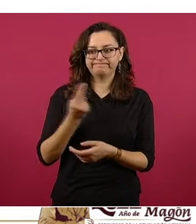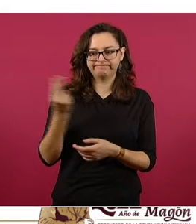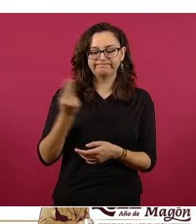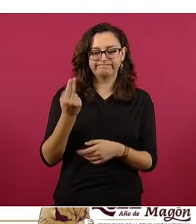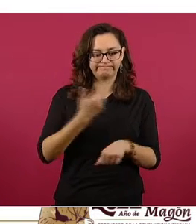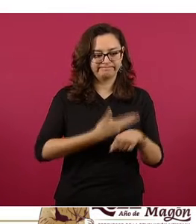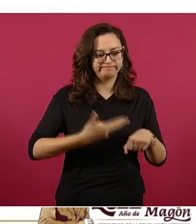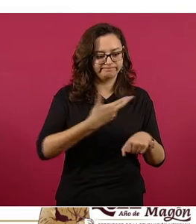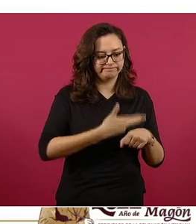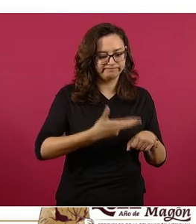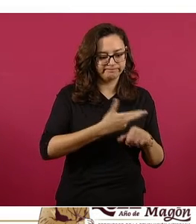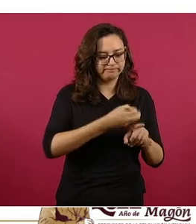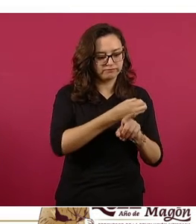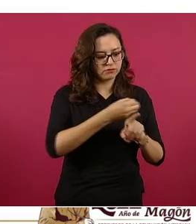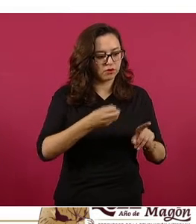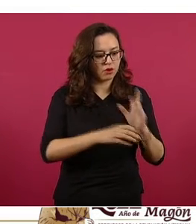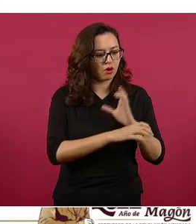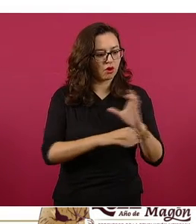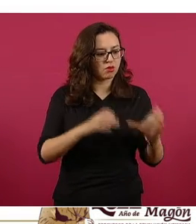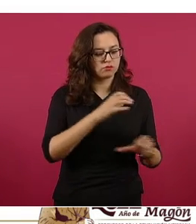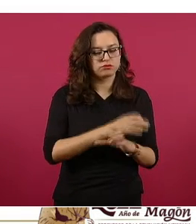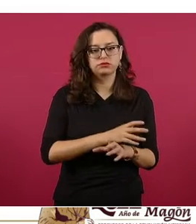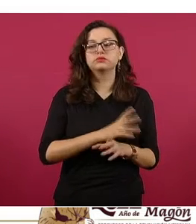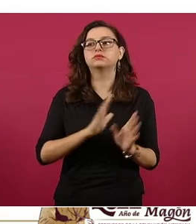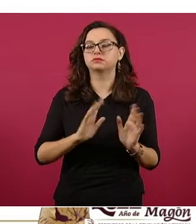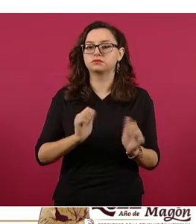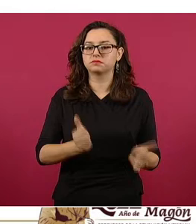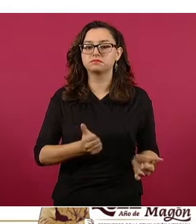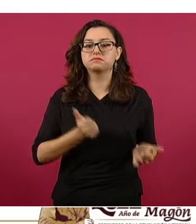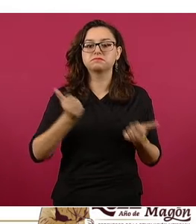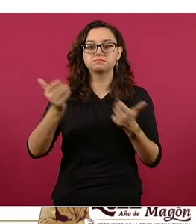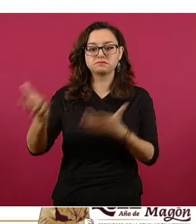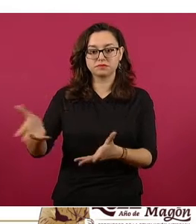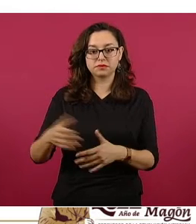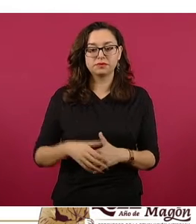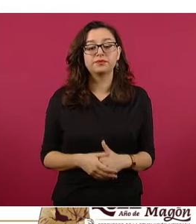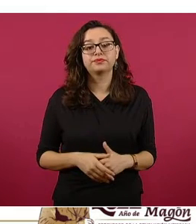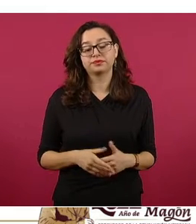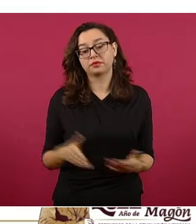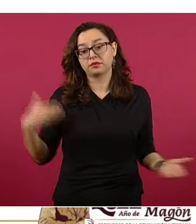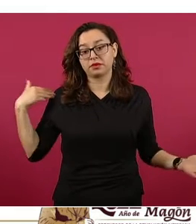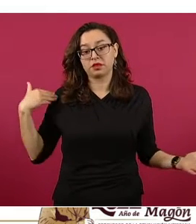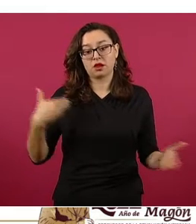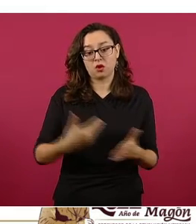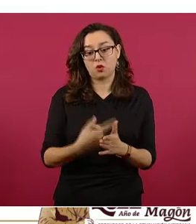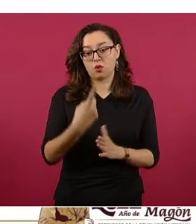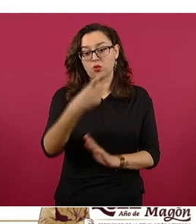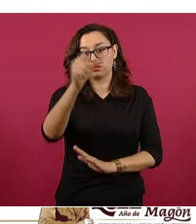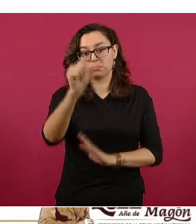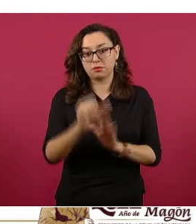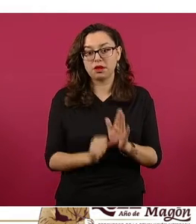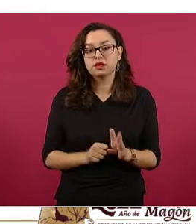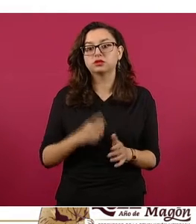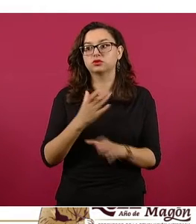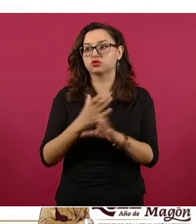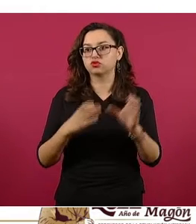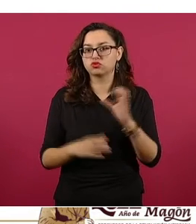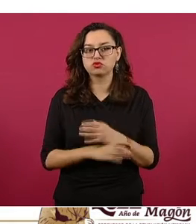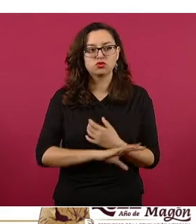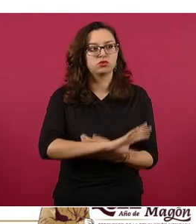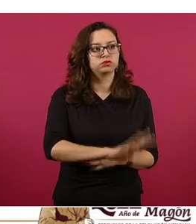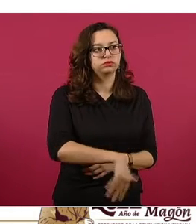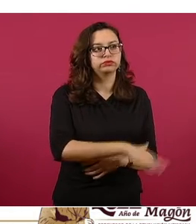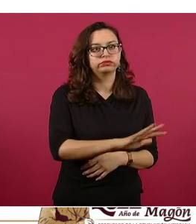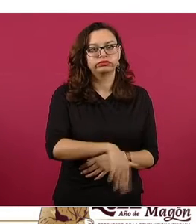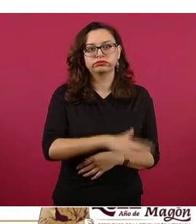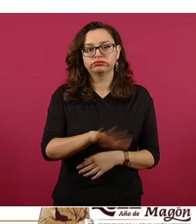lo dijo el señor presidente, visitando las aduanas y en el acopio de bienes para poder entregarlo. Yo